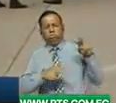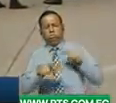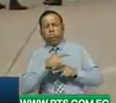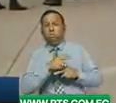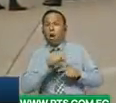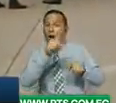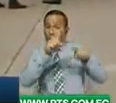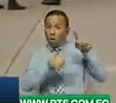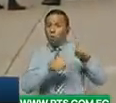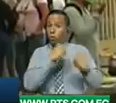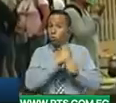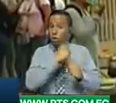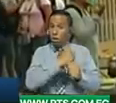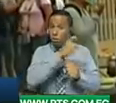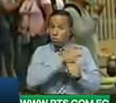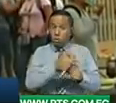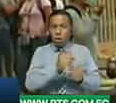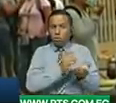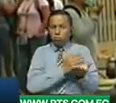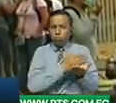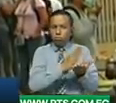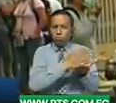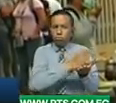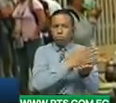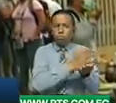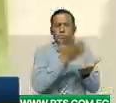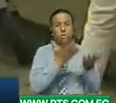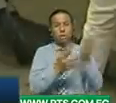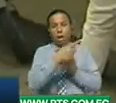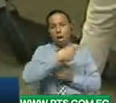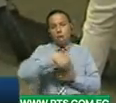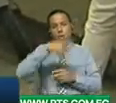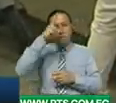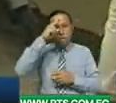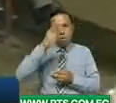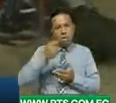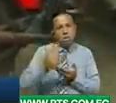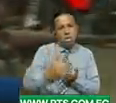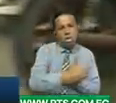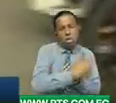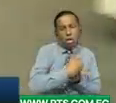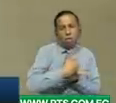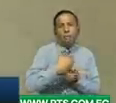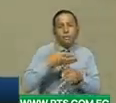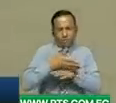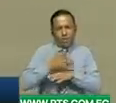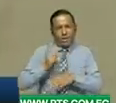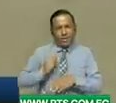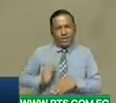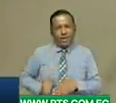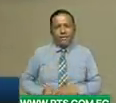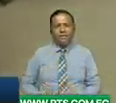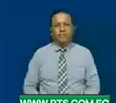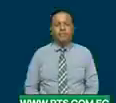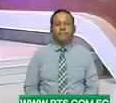de funcionarios implicados en actos de corrupción. Los detalles en breve.